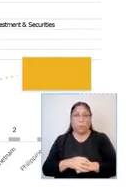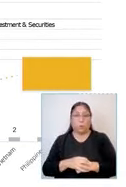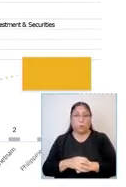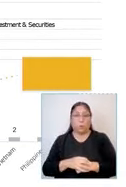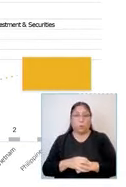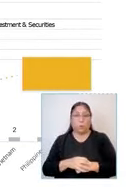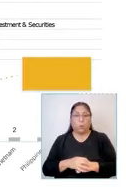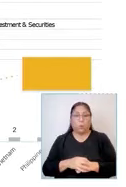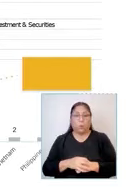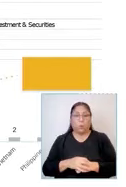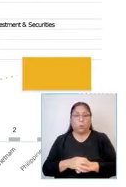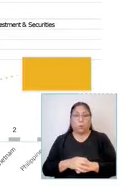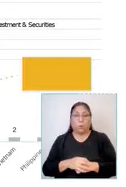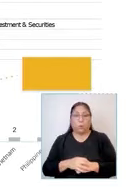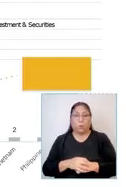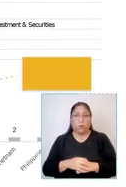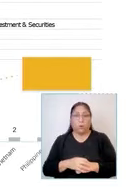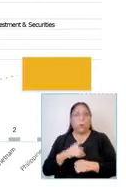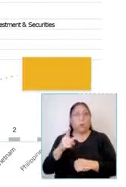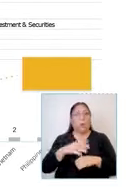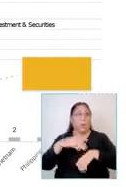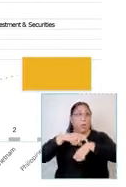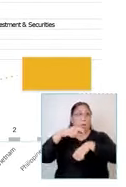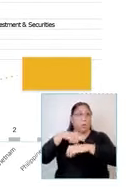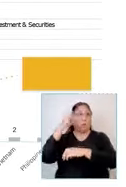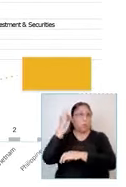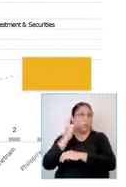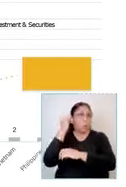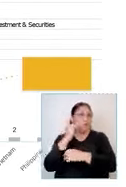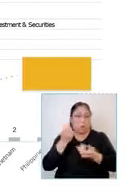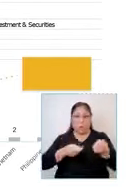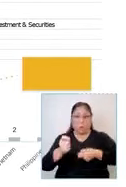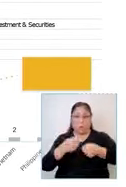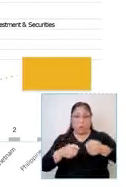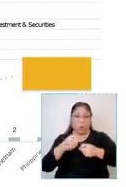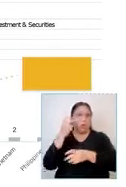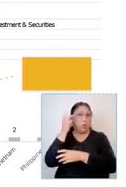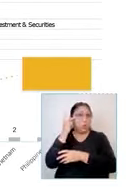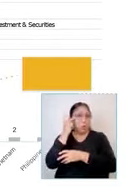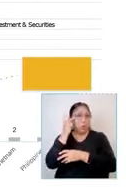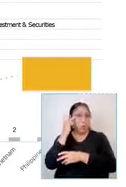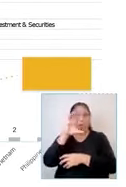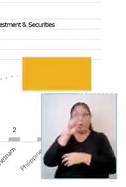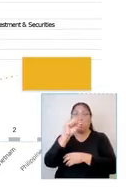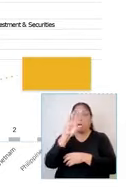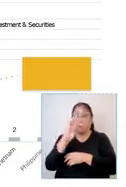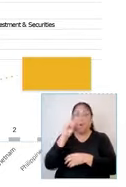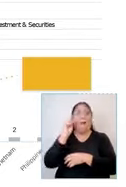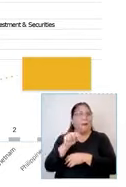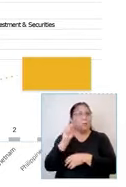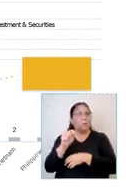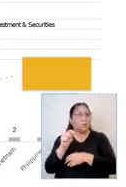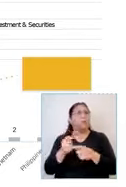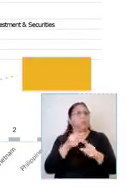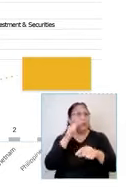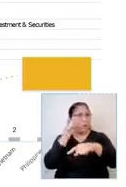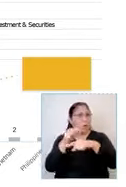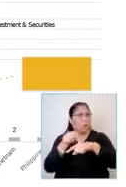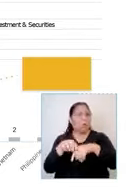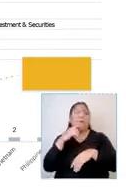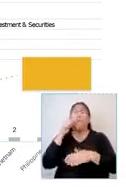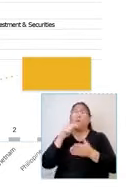y en la emergencia de los unicornios de Corea, KB estuvo ahí para, fue como